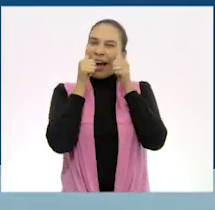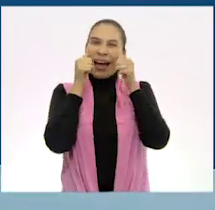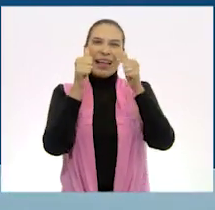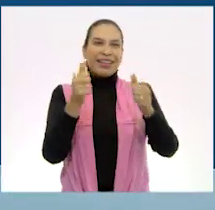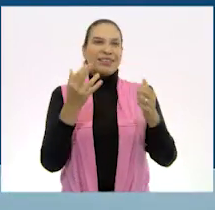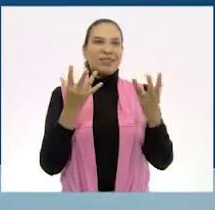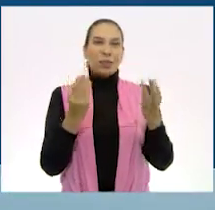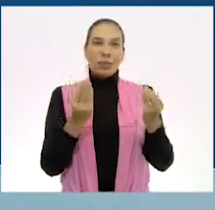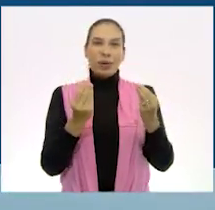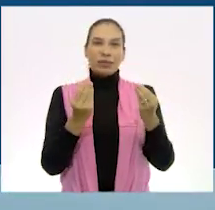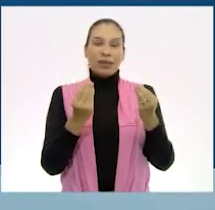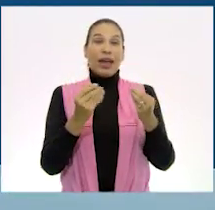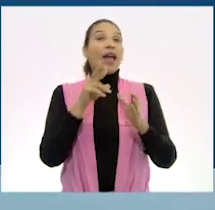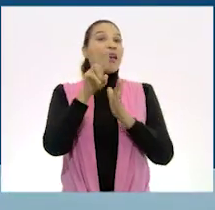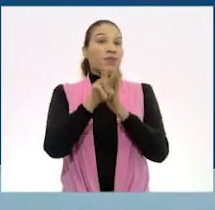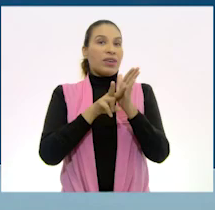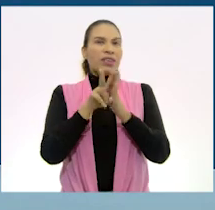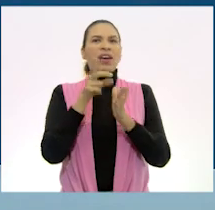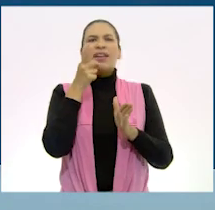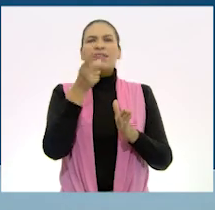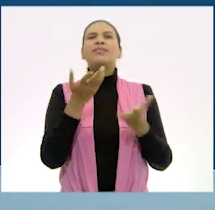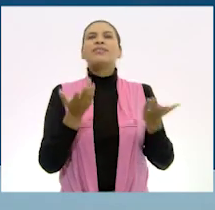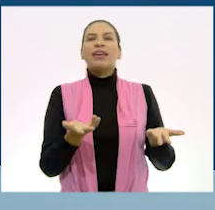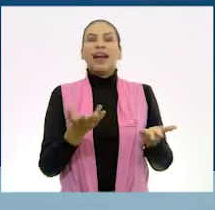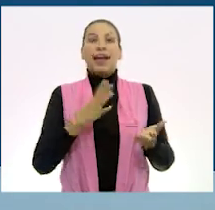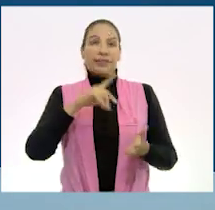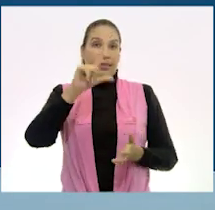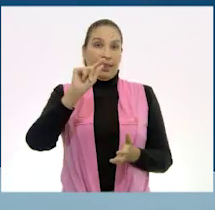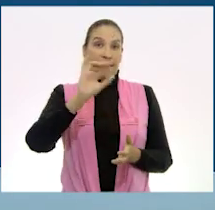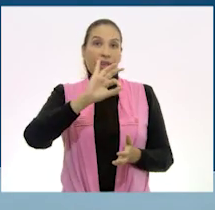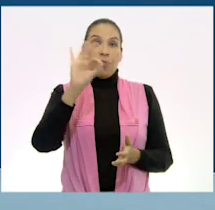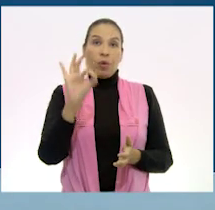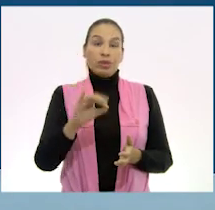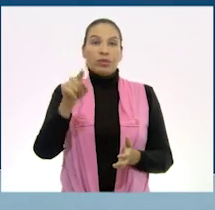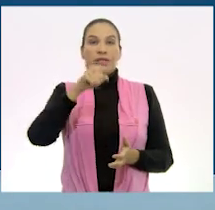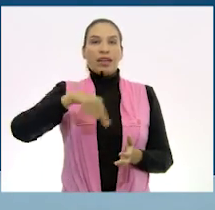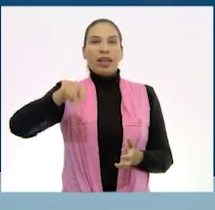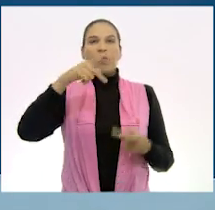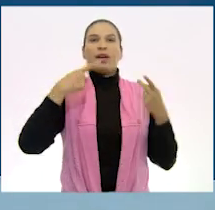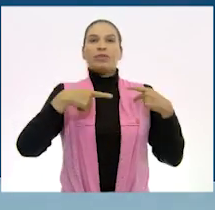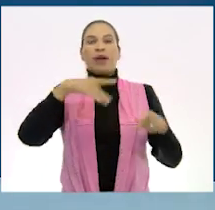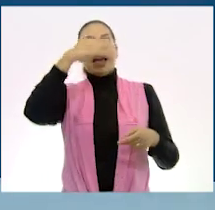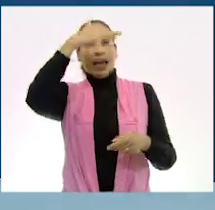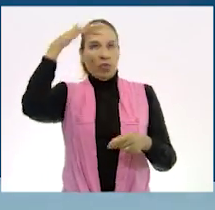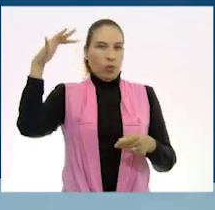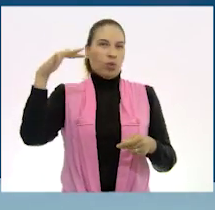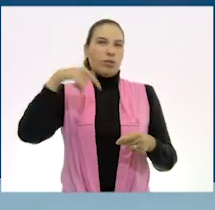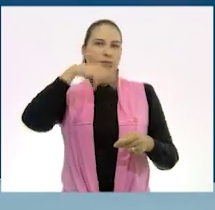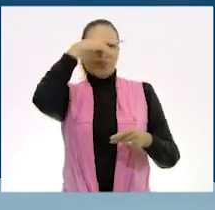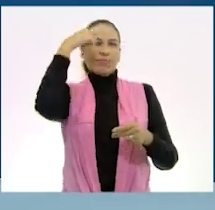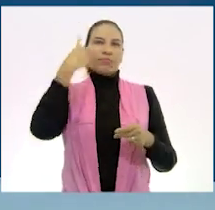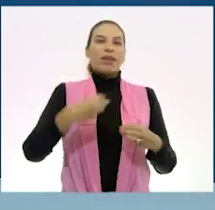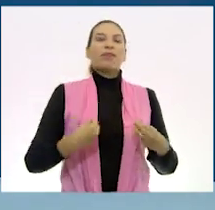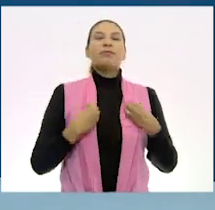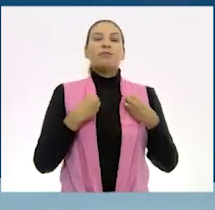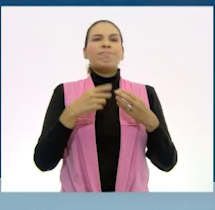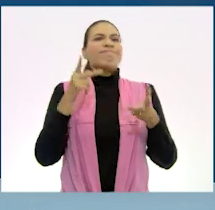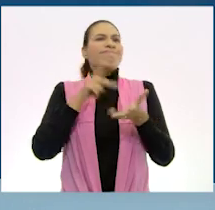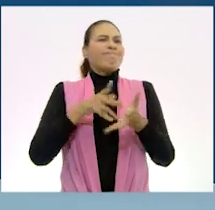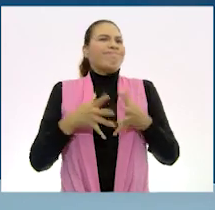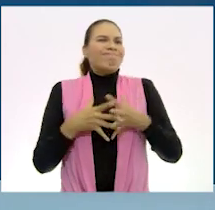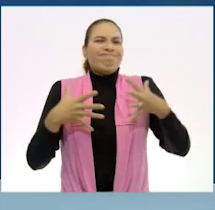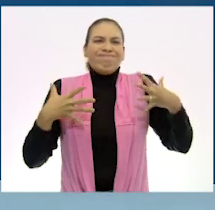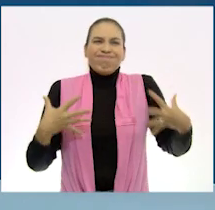atención y en el video decía que el 70% de los adultos mexicanos tienen